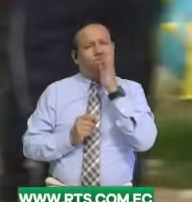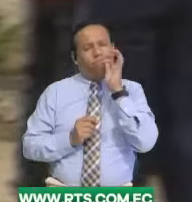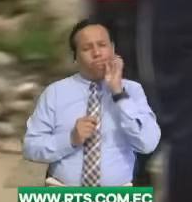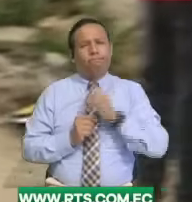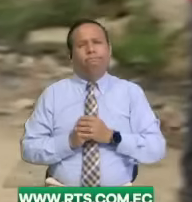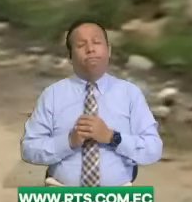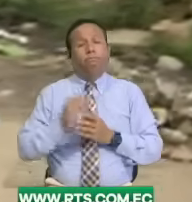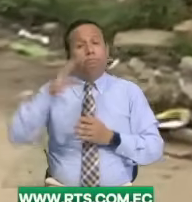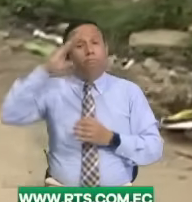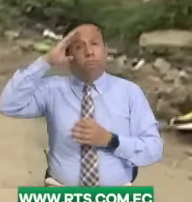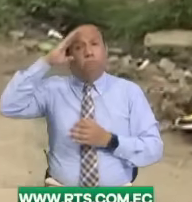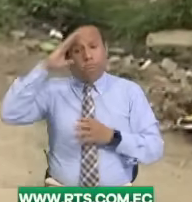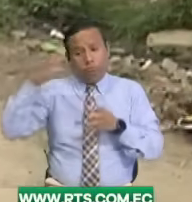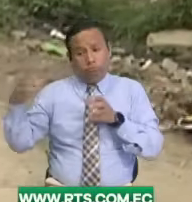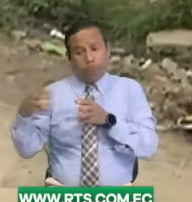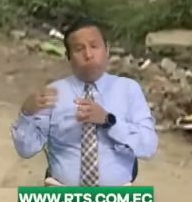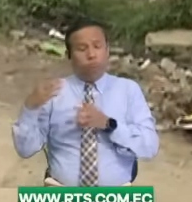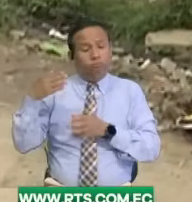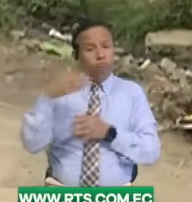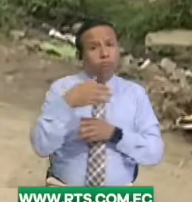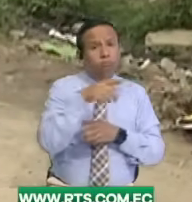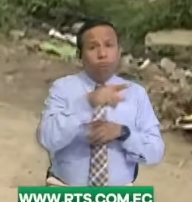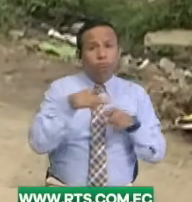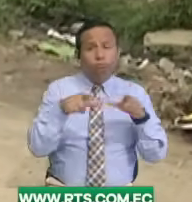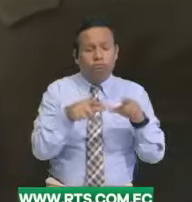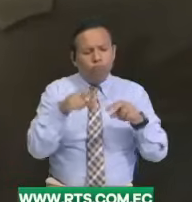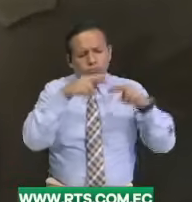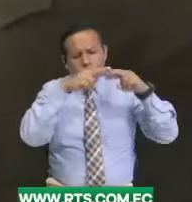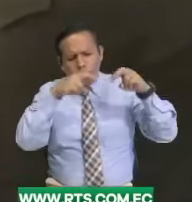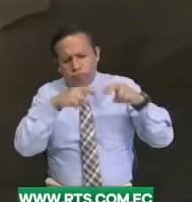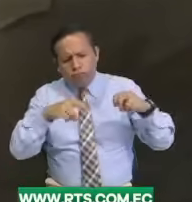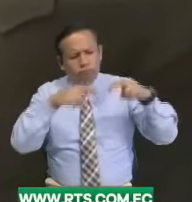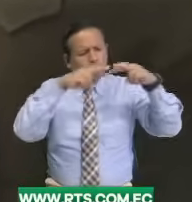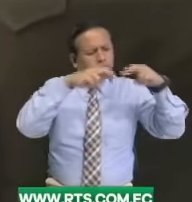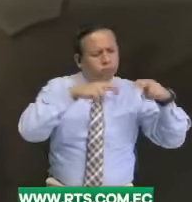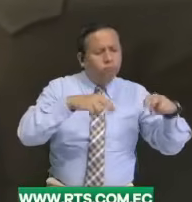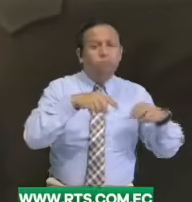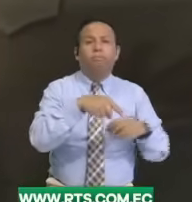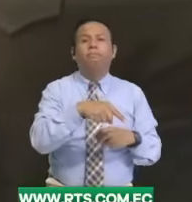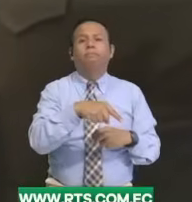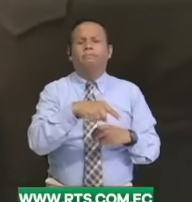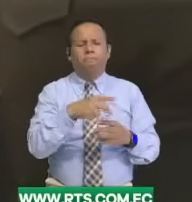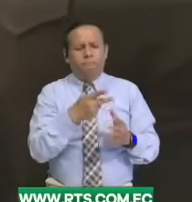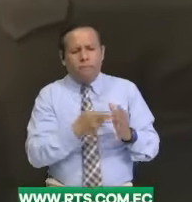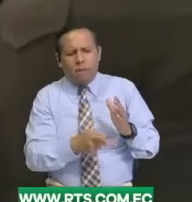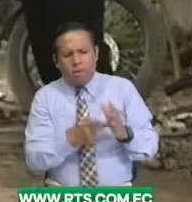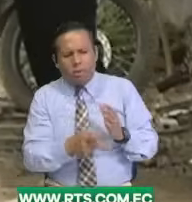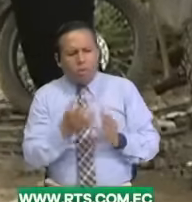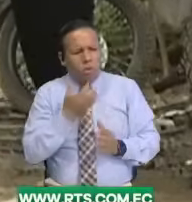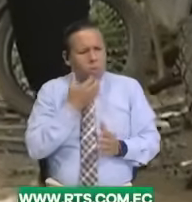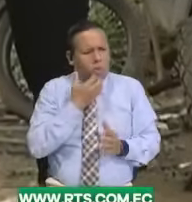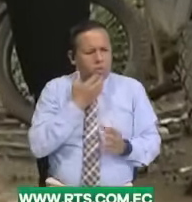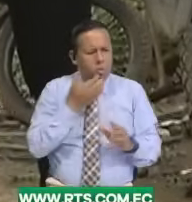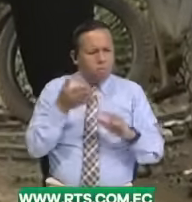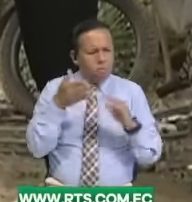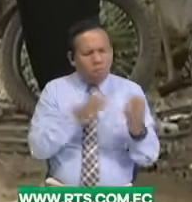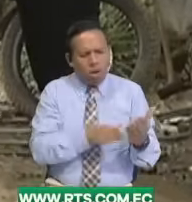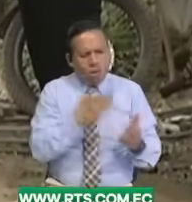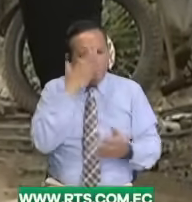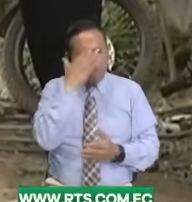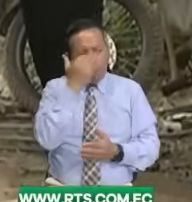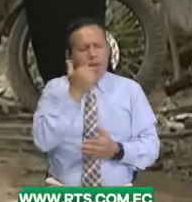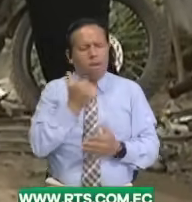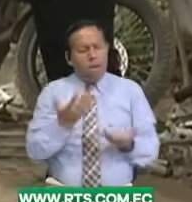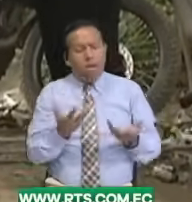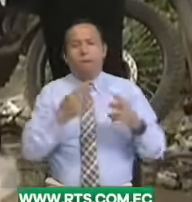personal policial y de criminalística acudieron al lugar para recabar la información necesaria que determine cuál sería la causal principal de esta